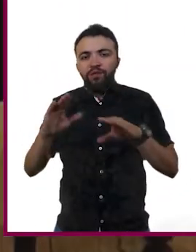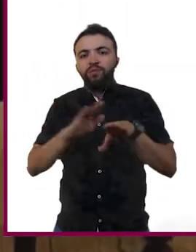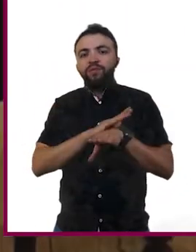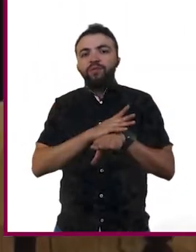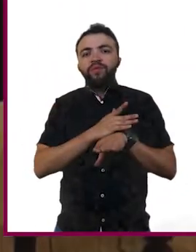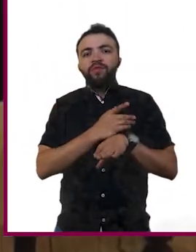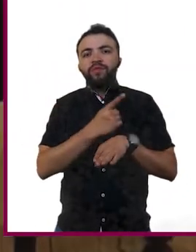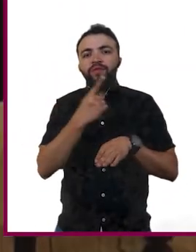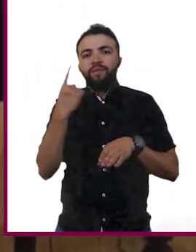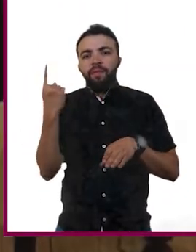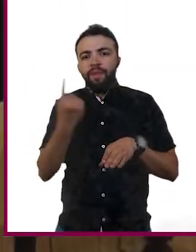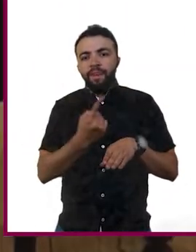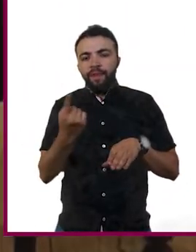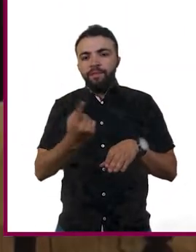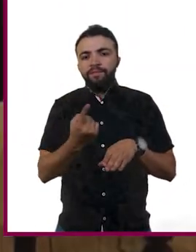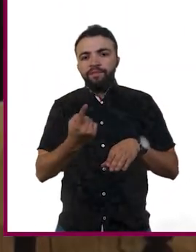también